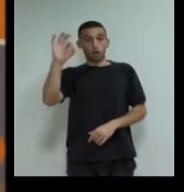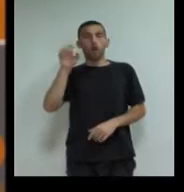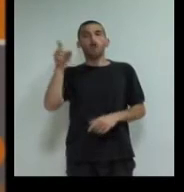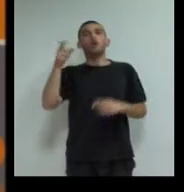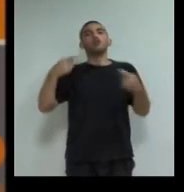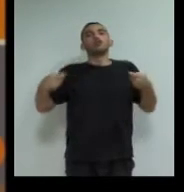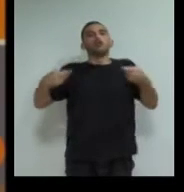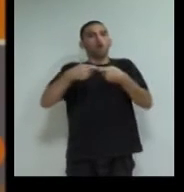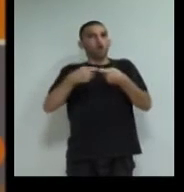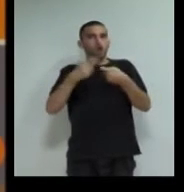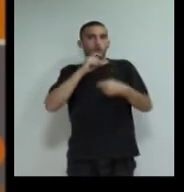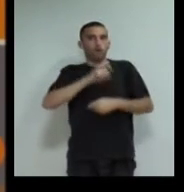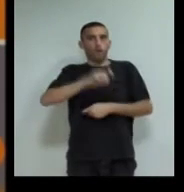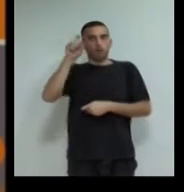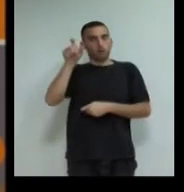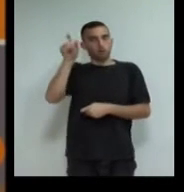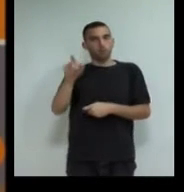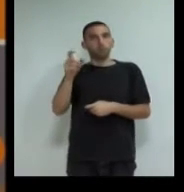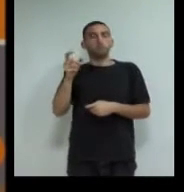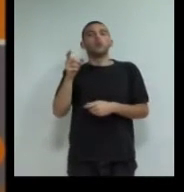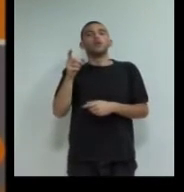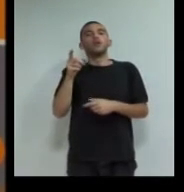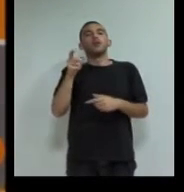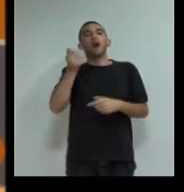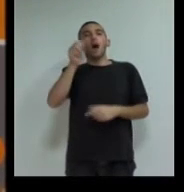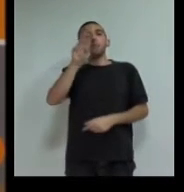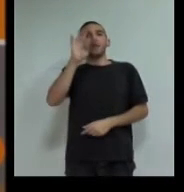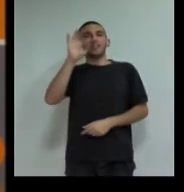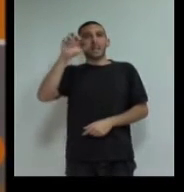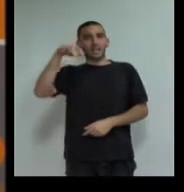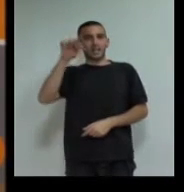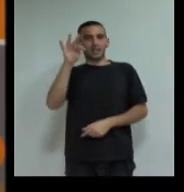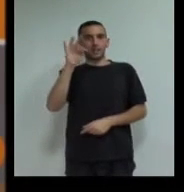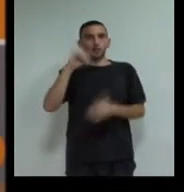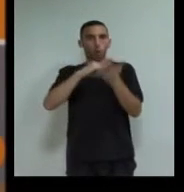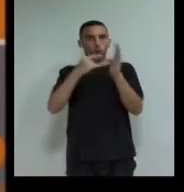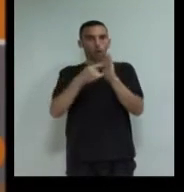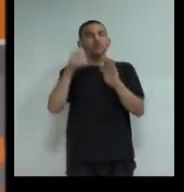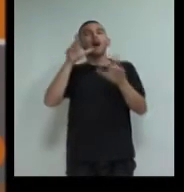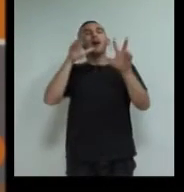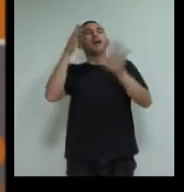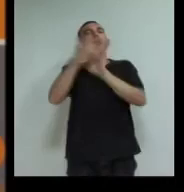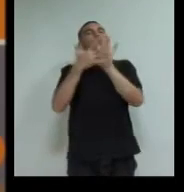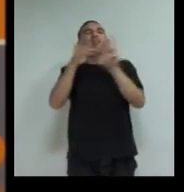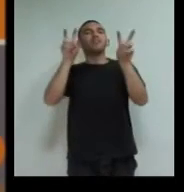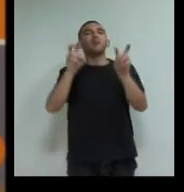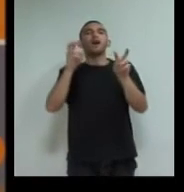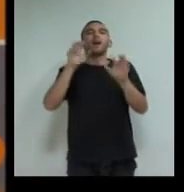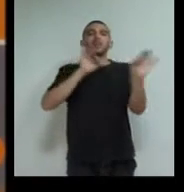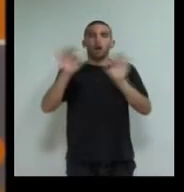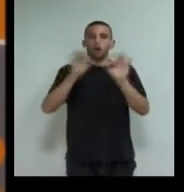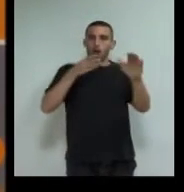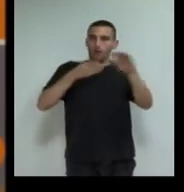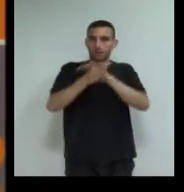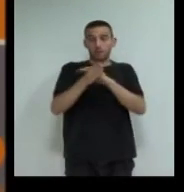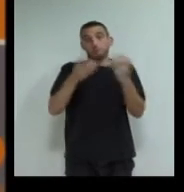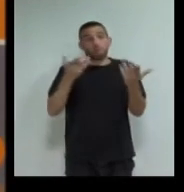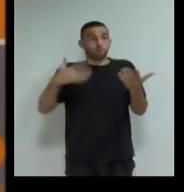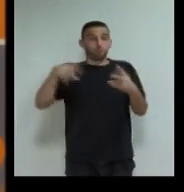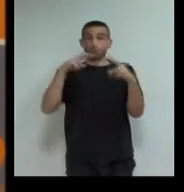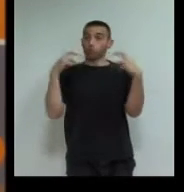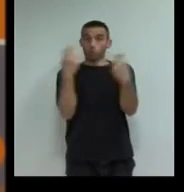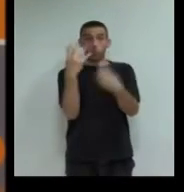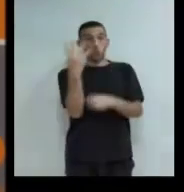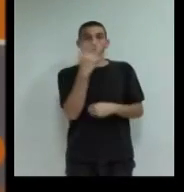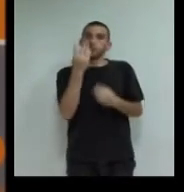fundador de Apten Soluciones, y va a centrarse especialmente en el tema del teatro accesible. Pues bienvenidos a